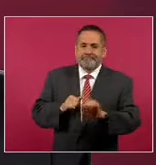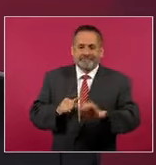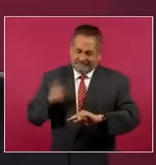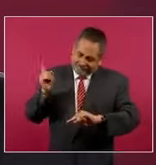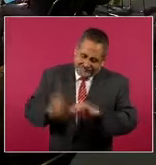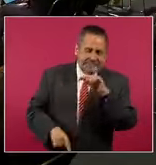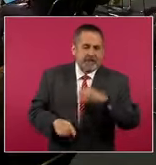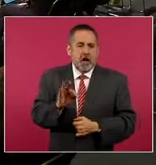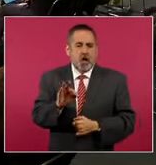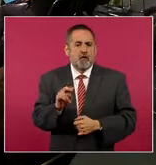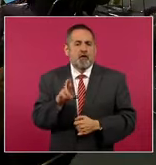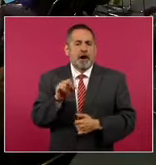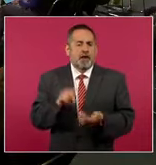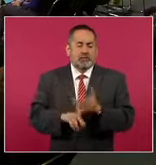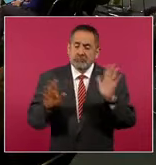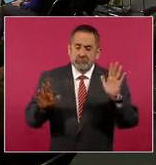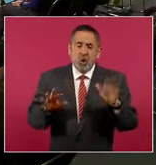Llevaba